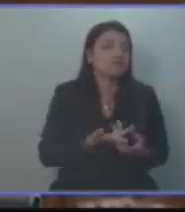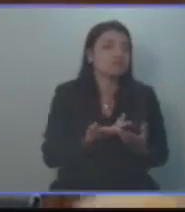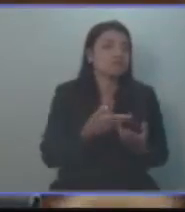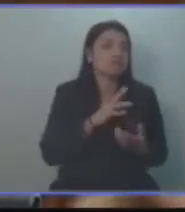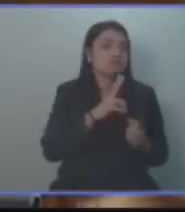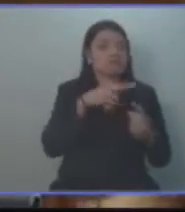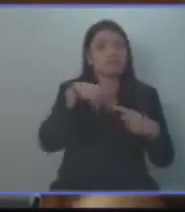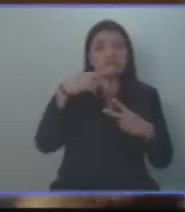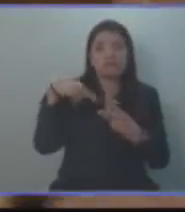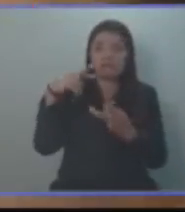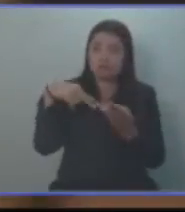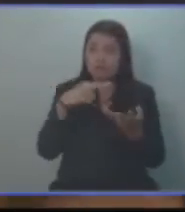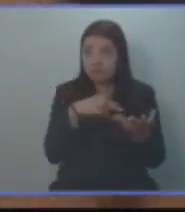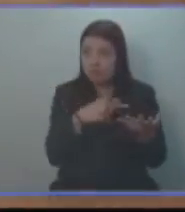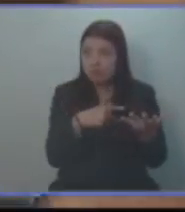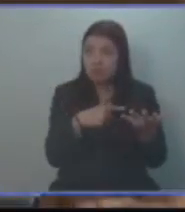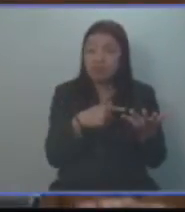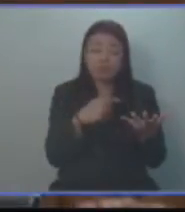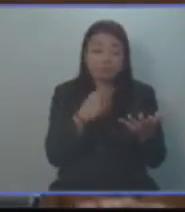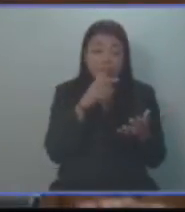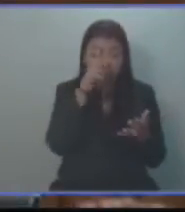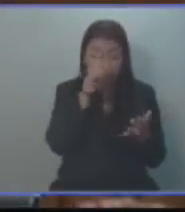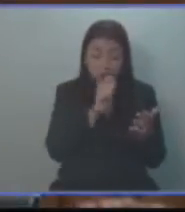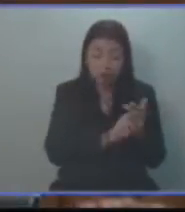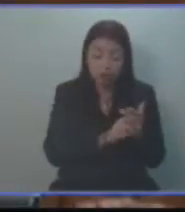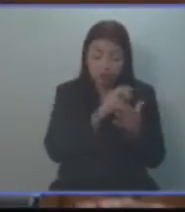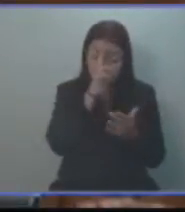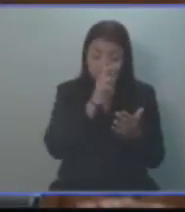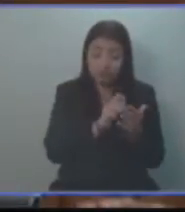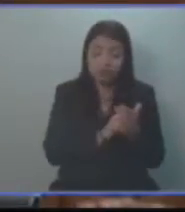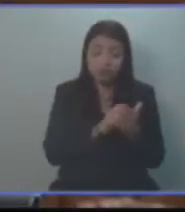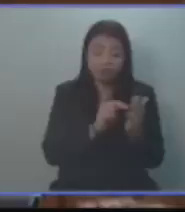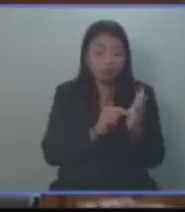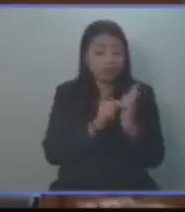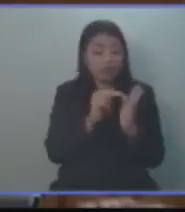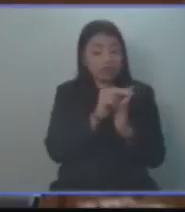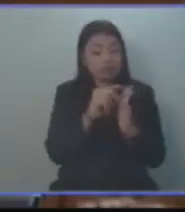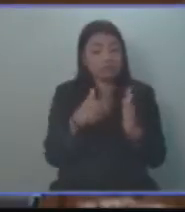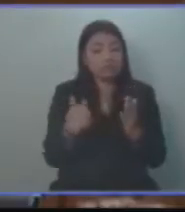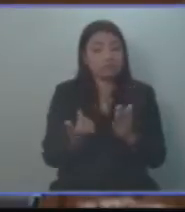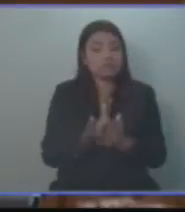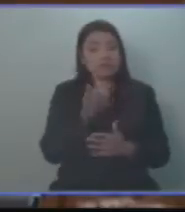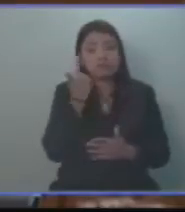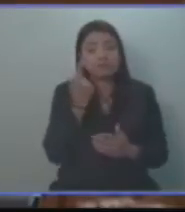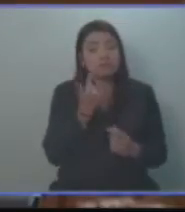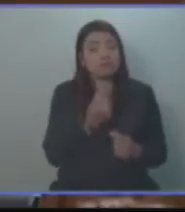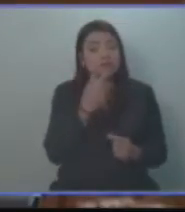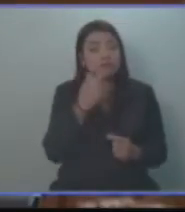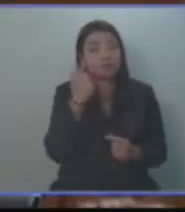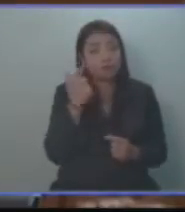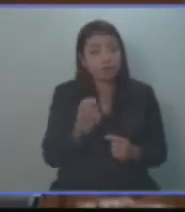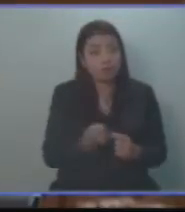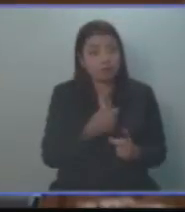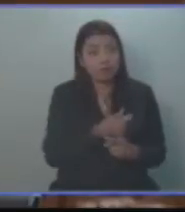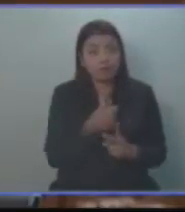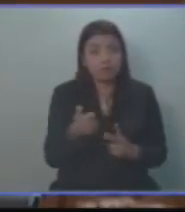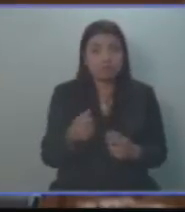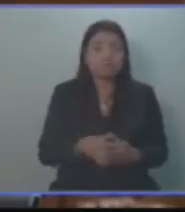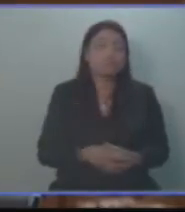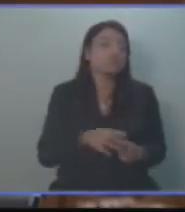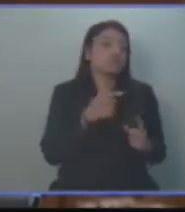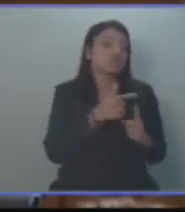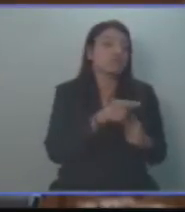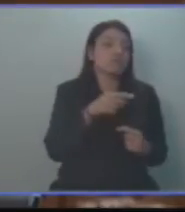su evaluación por parte de la persona coordinadora académica de las universidades cada 2 meses.